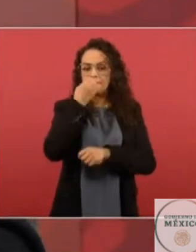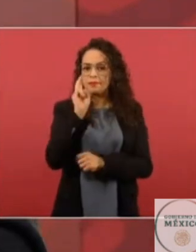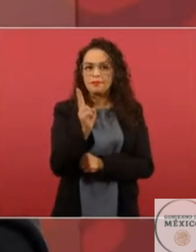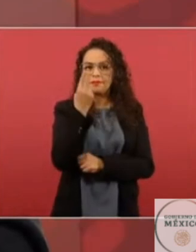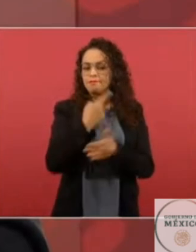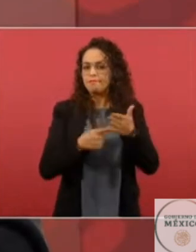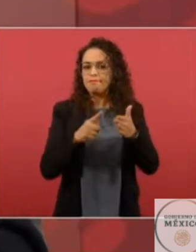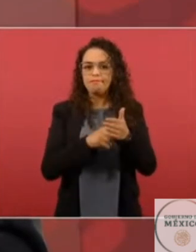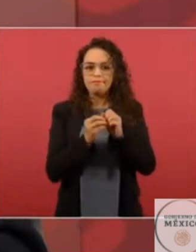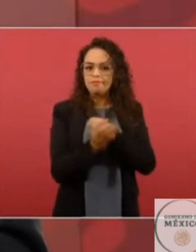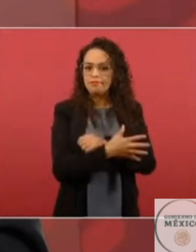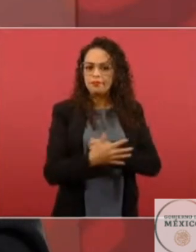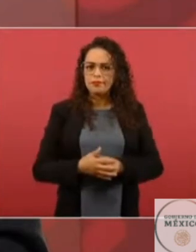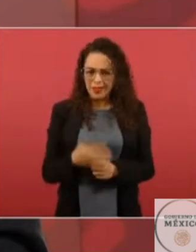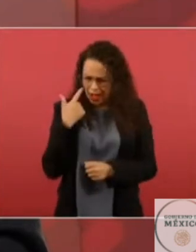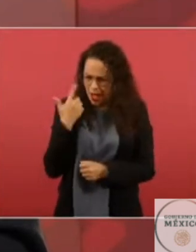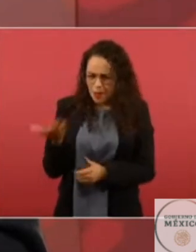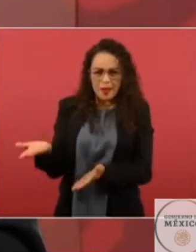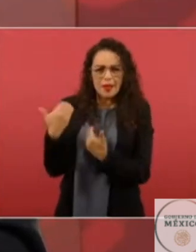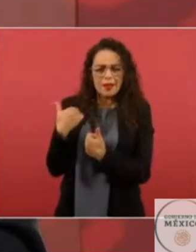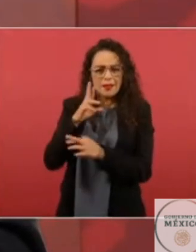Ahora, que expliquen eso.